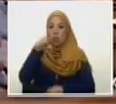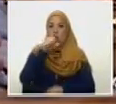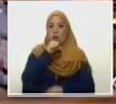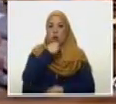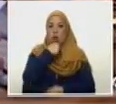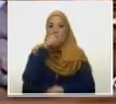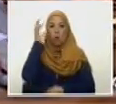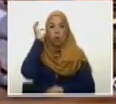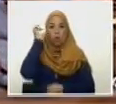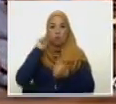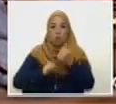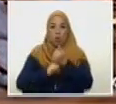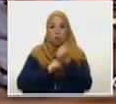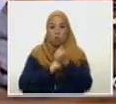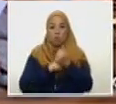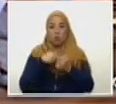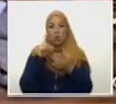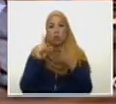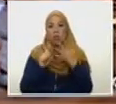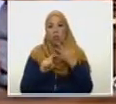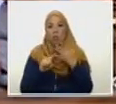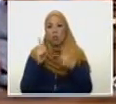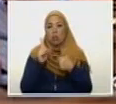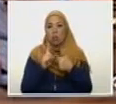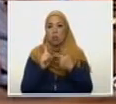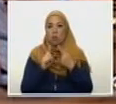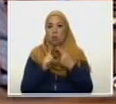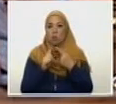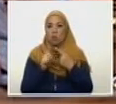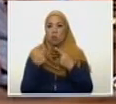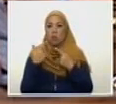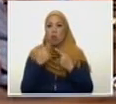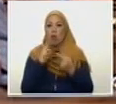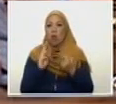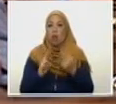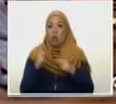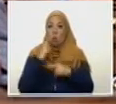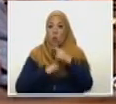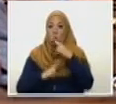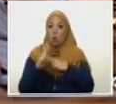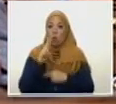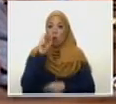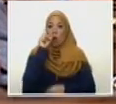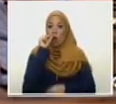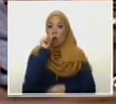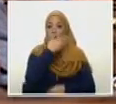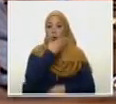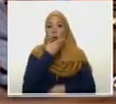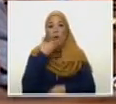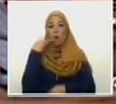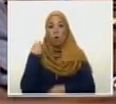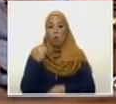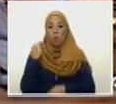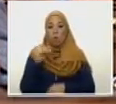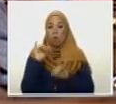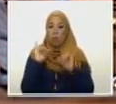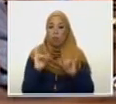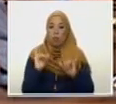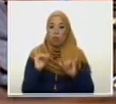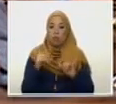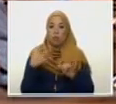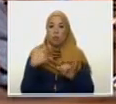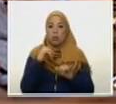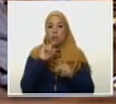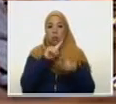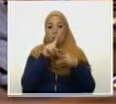el primer punto del proyecto de acuerdo constituyente, honor al joven bolivariano y revolucionario Joan Noya, en ese punto tomaron la